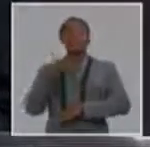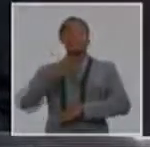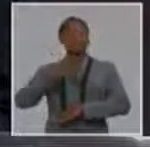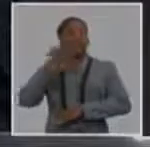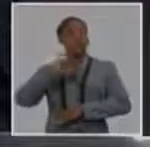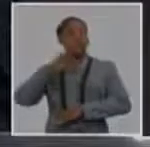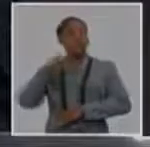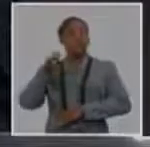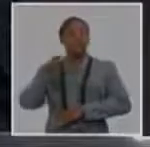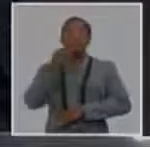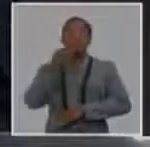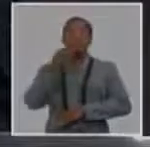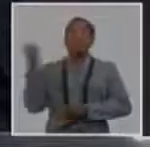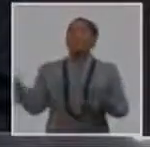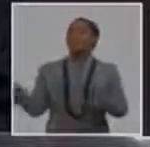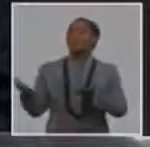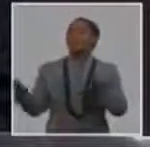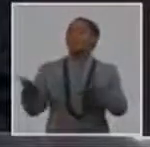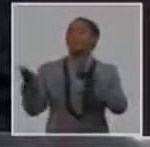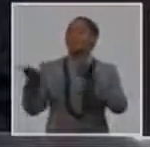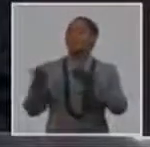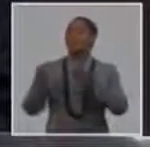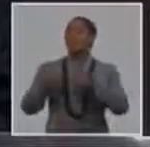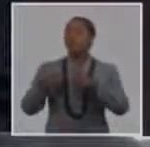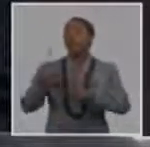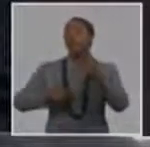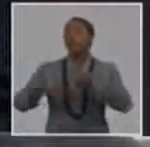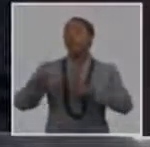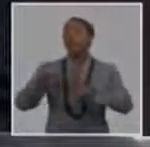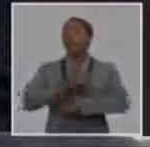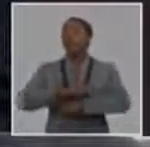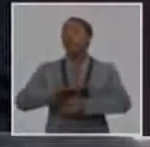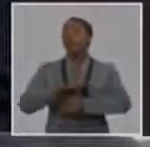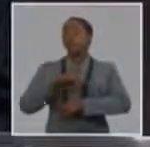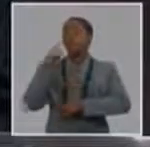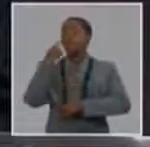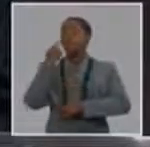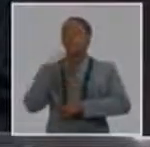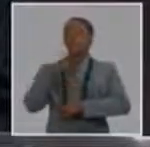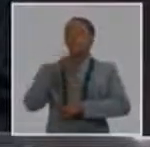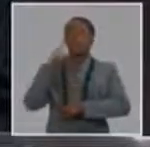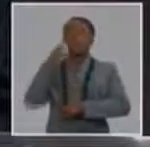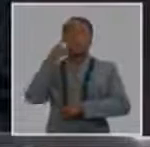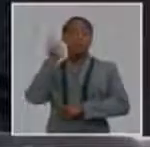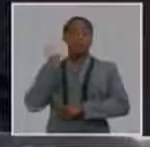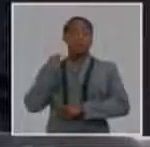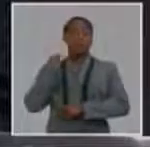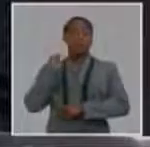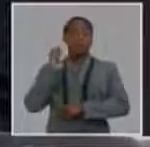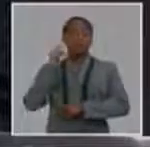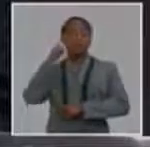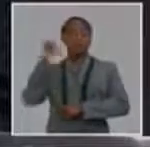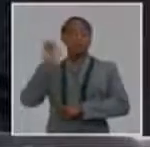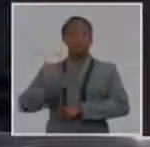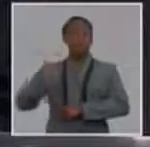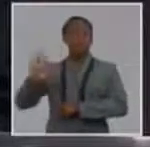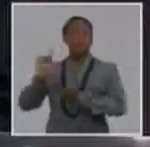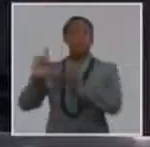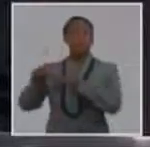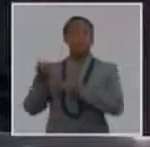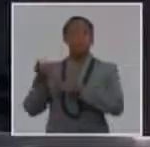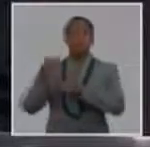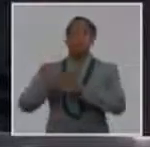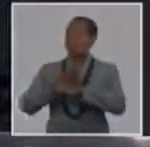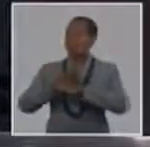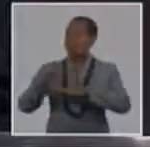algunos países seleccionados por su importancia, su mercado en el sur, como es China principalmente, Sudáfrica, Argentina, Brasil,